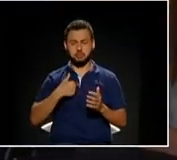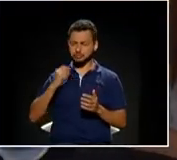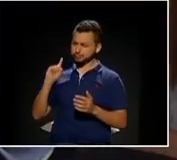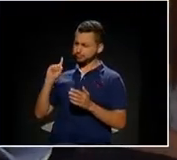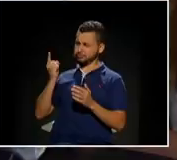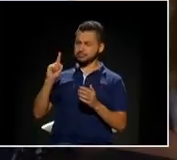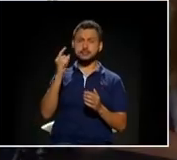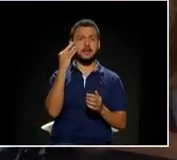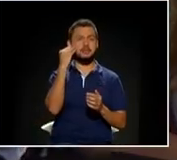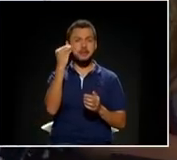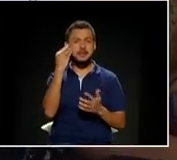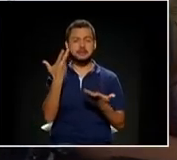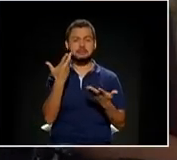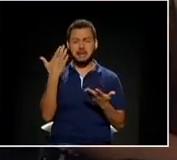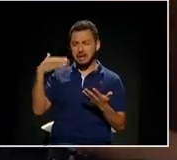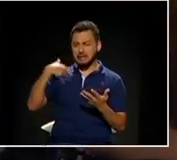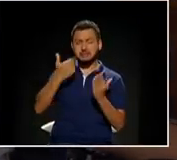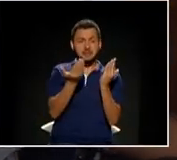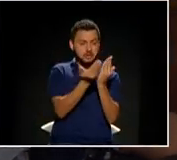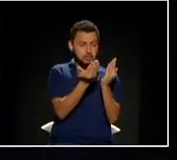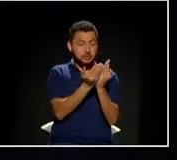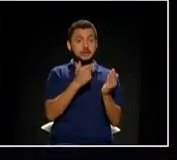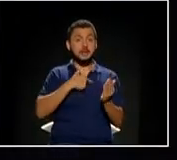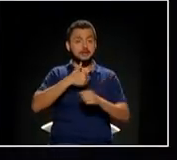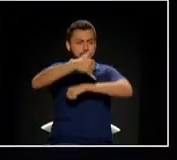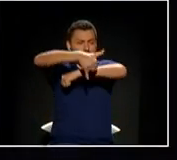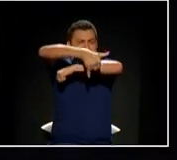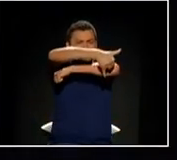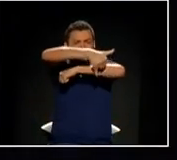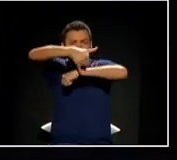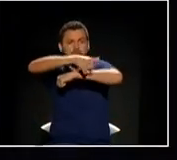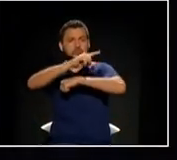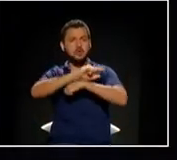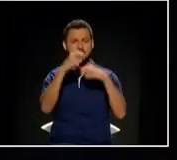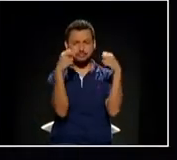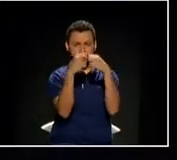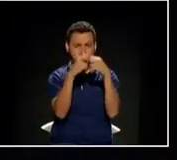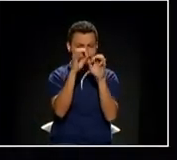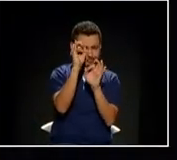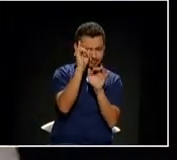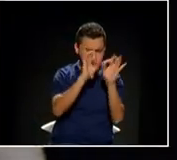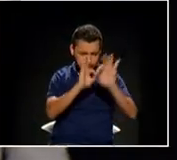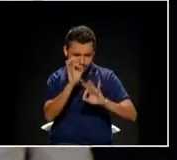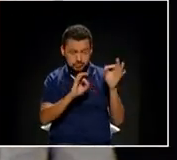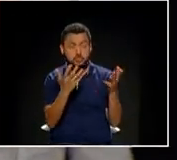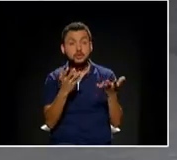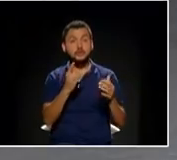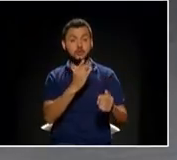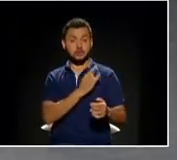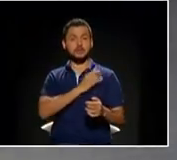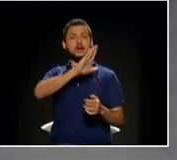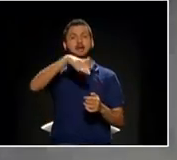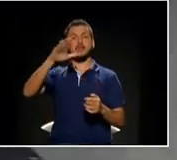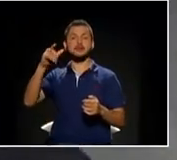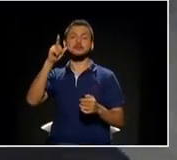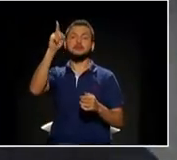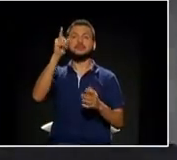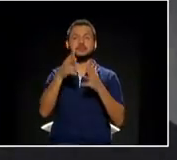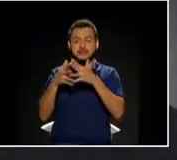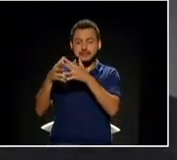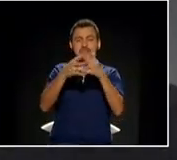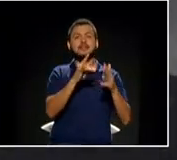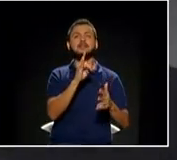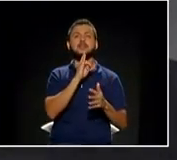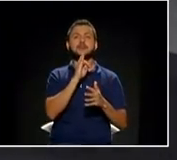educación también información yo soy ingeniero electrónico a la universidad antioquia envía y de boston university estudió en harvard fue